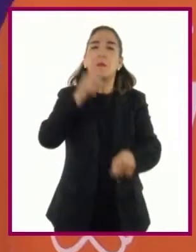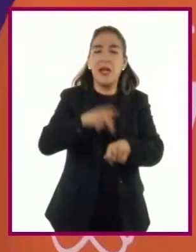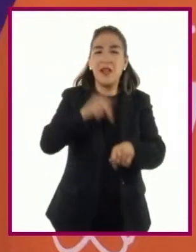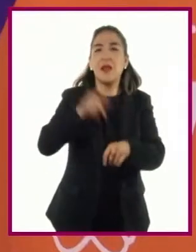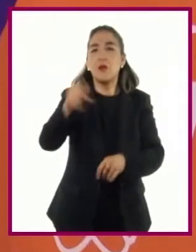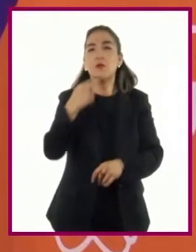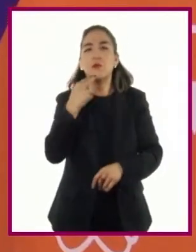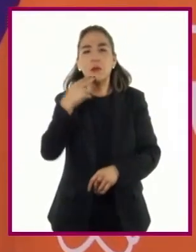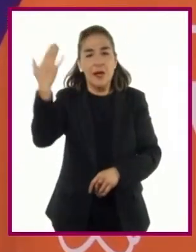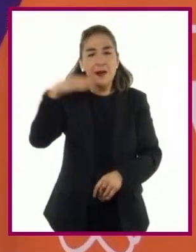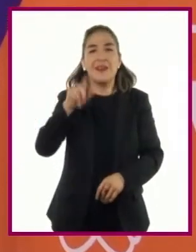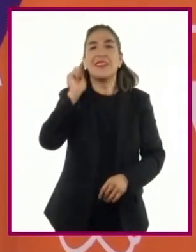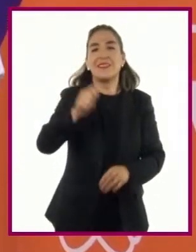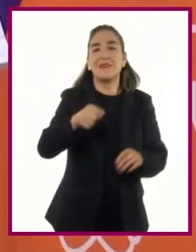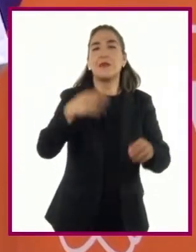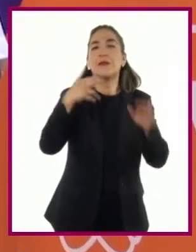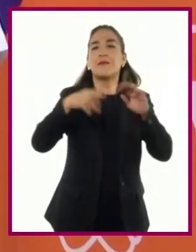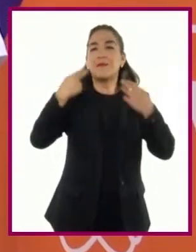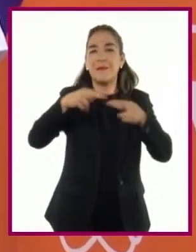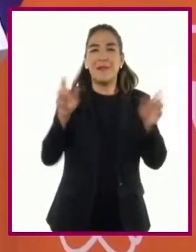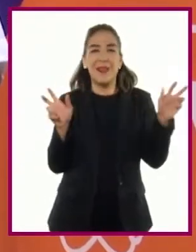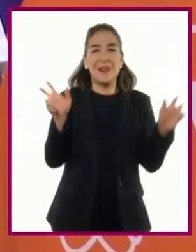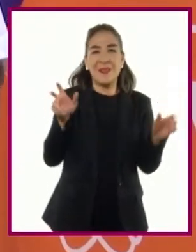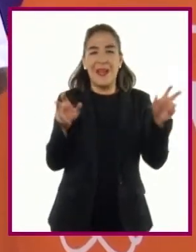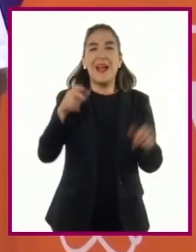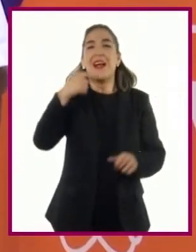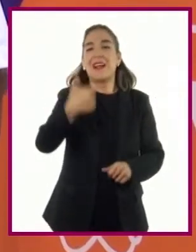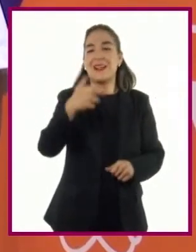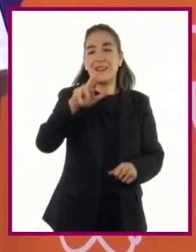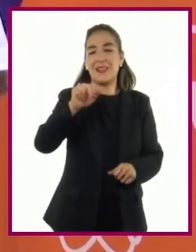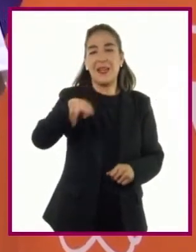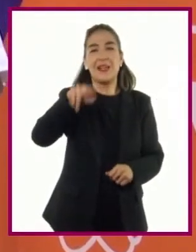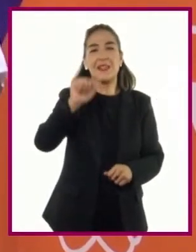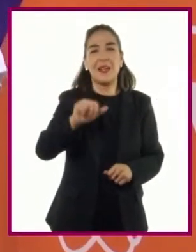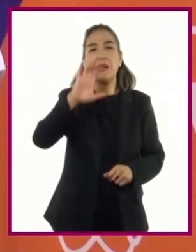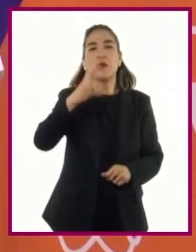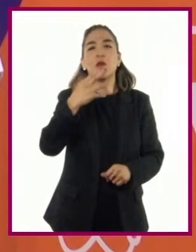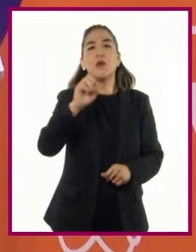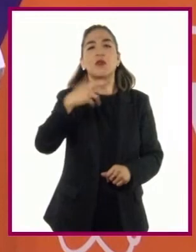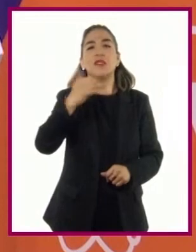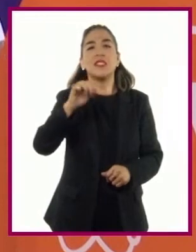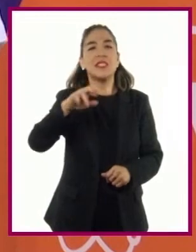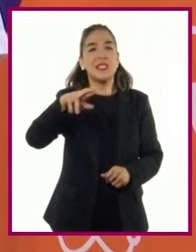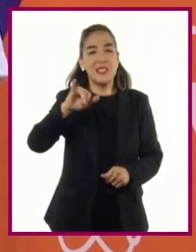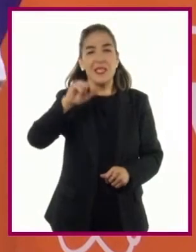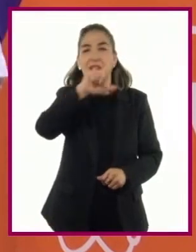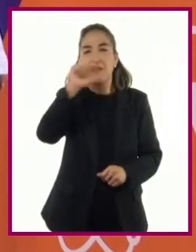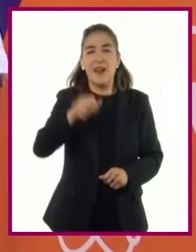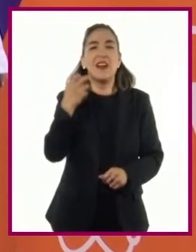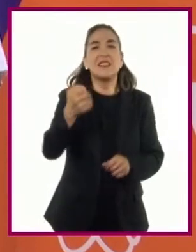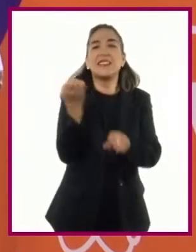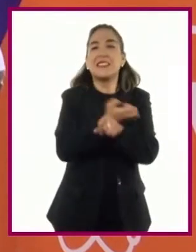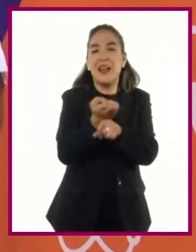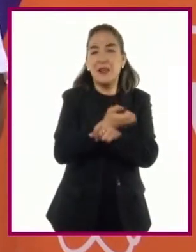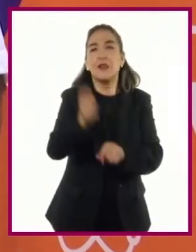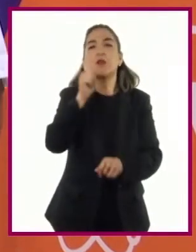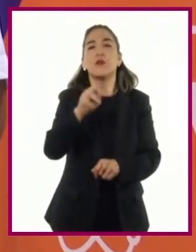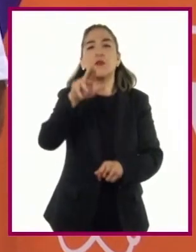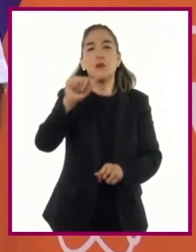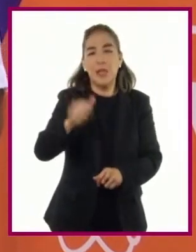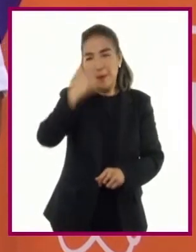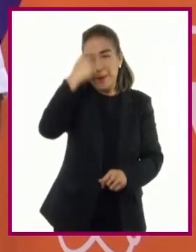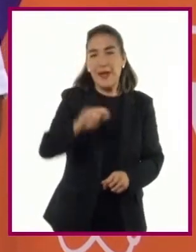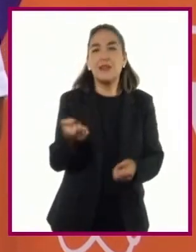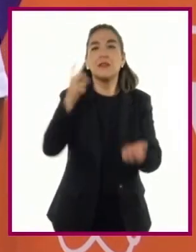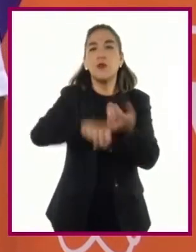que se encontraba la grana cochinilla, un insecto que infesta la planta de nopal llamado nochesli, o sangre de tuna, con el que se